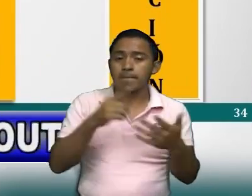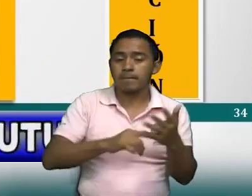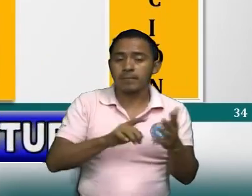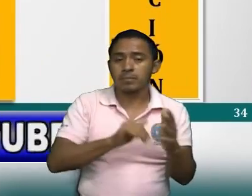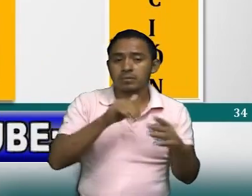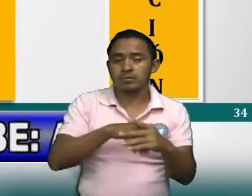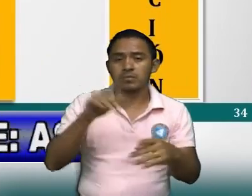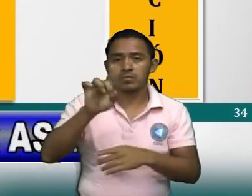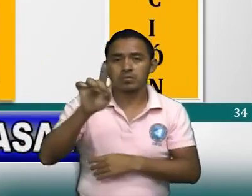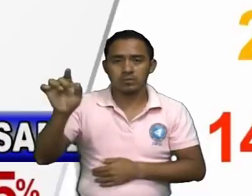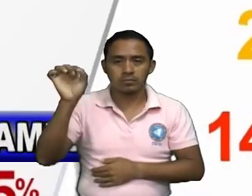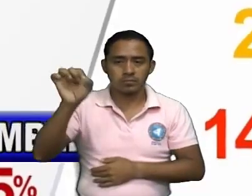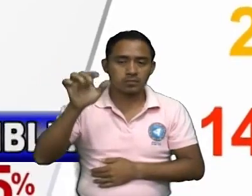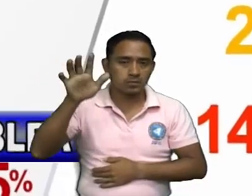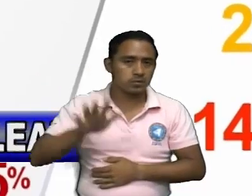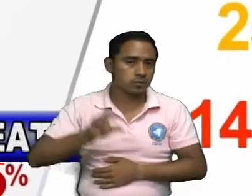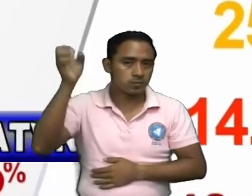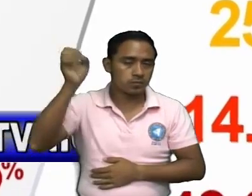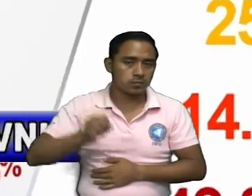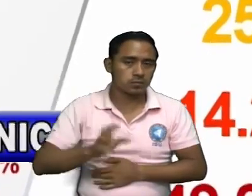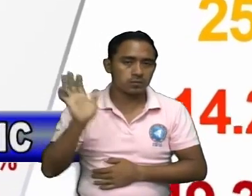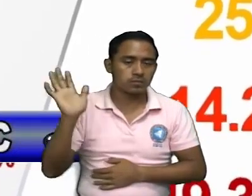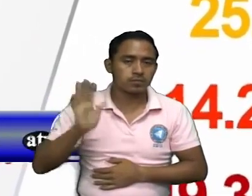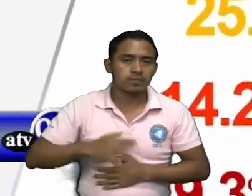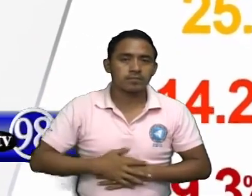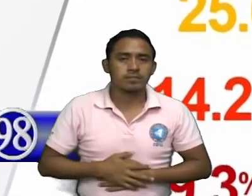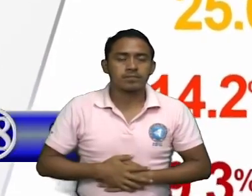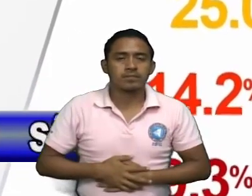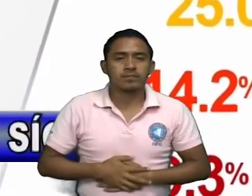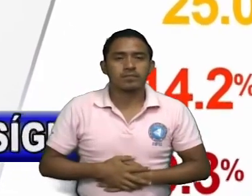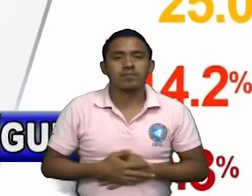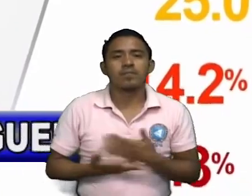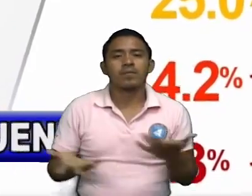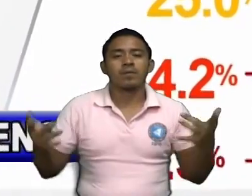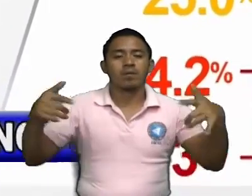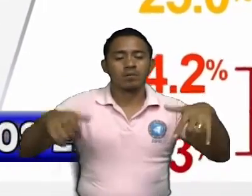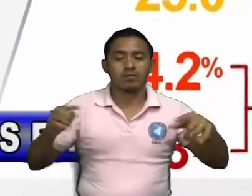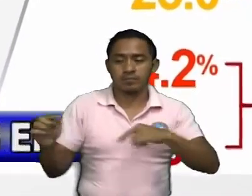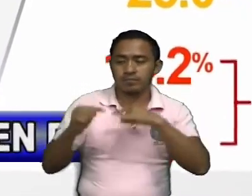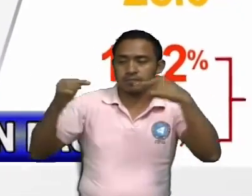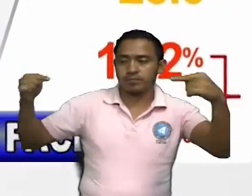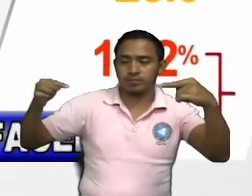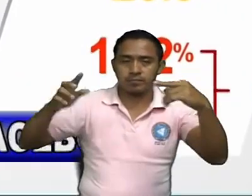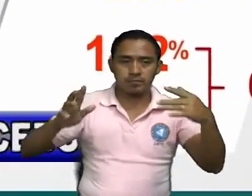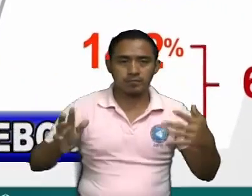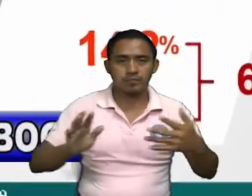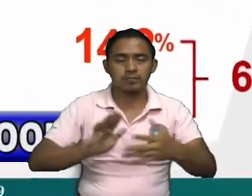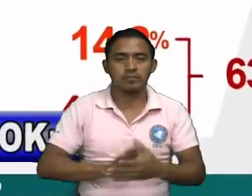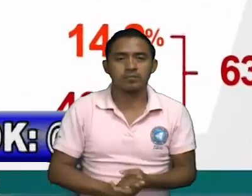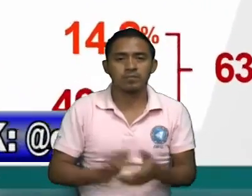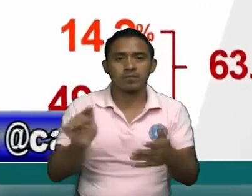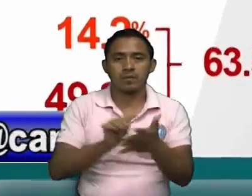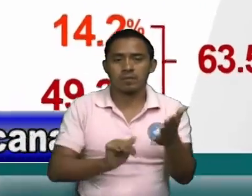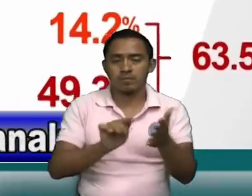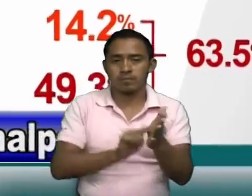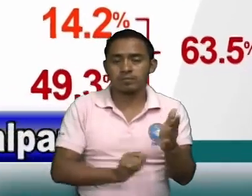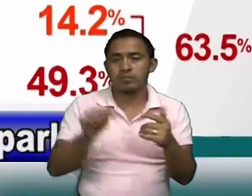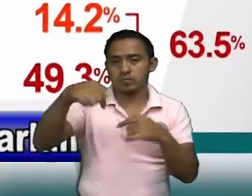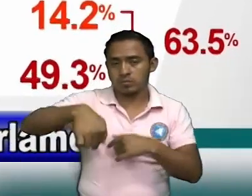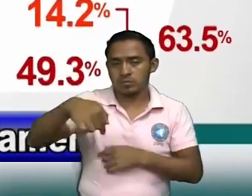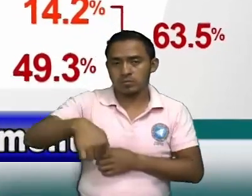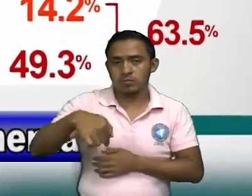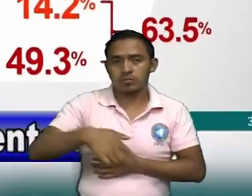es 11.5%. En el caso de la oposición, el voto duro hoy de